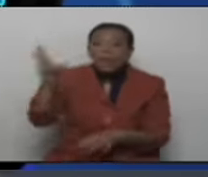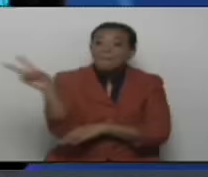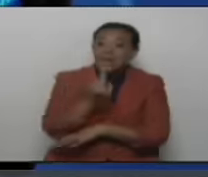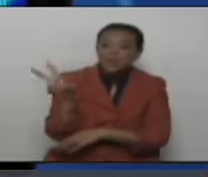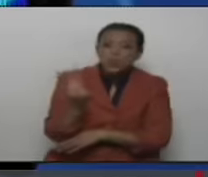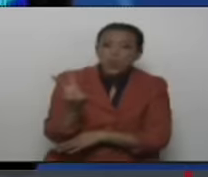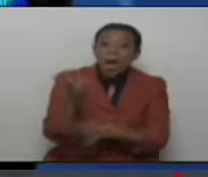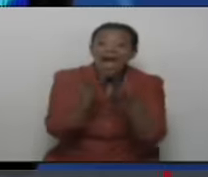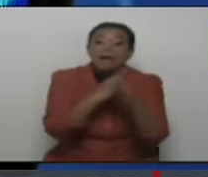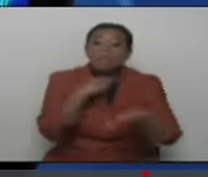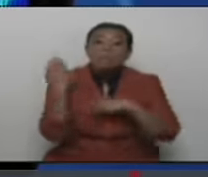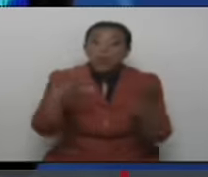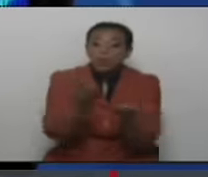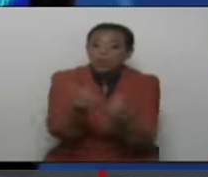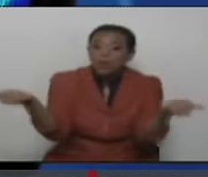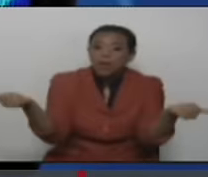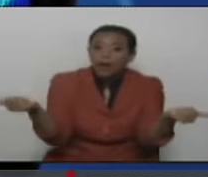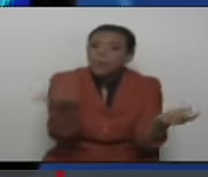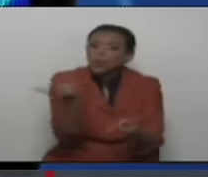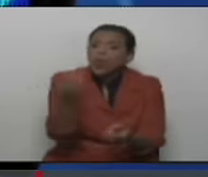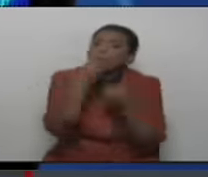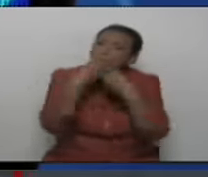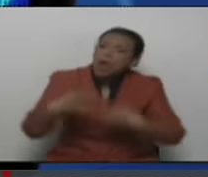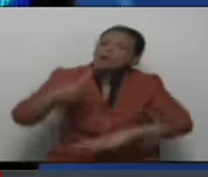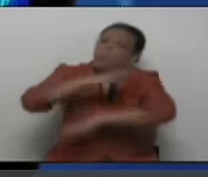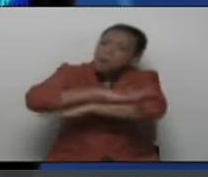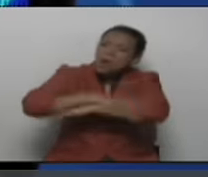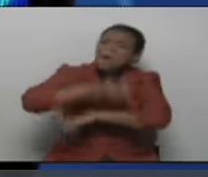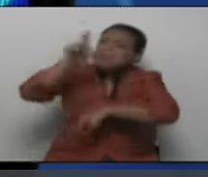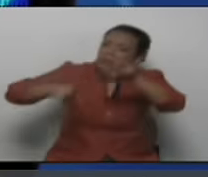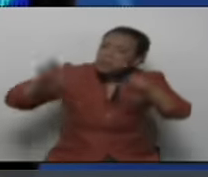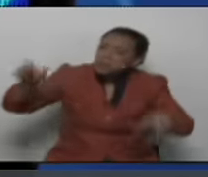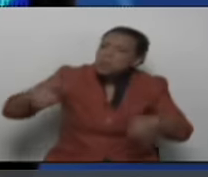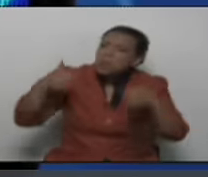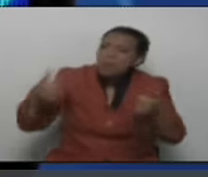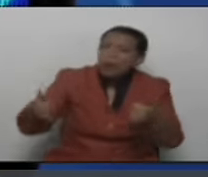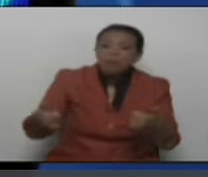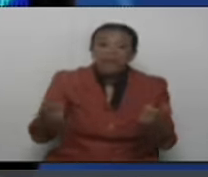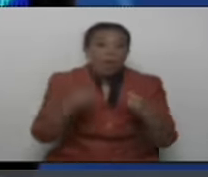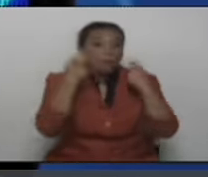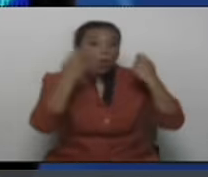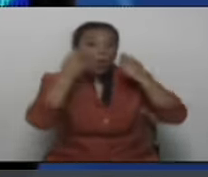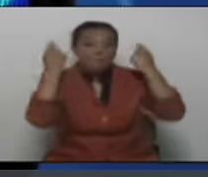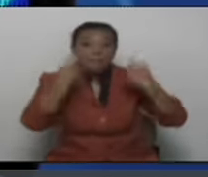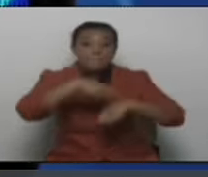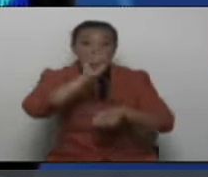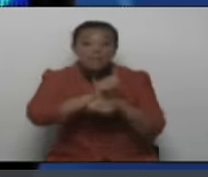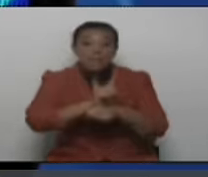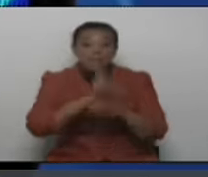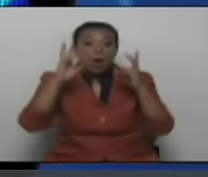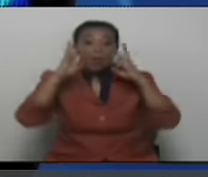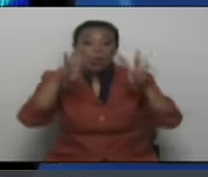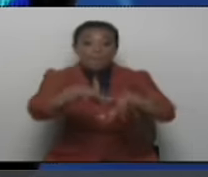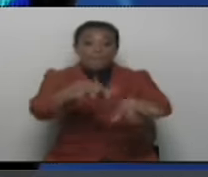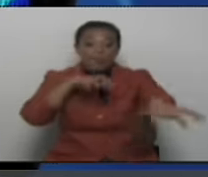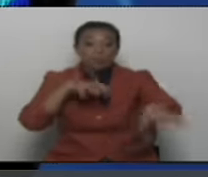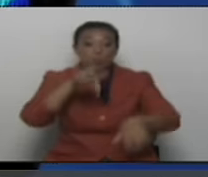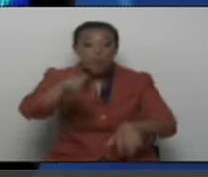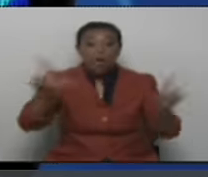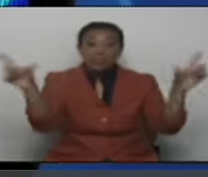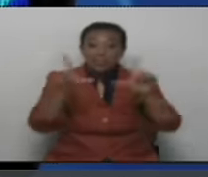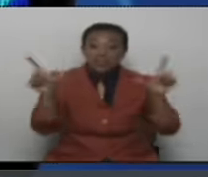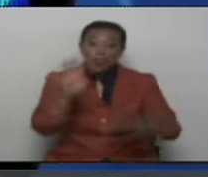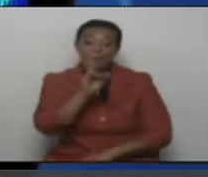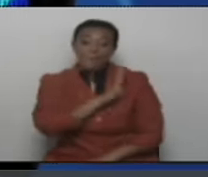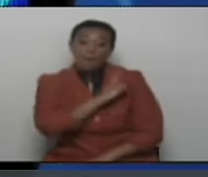habían desaparecido estos buenos muchachos. Y en un programa principal de una televisora